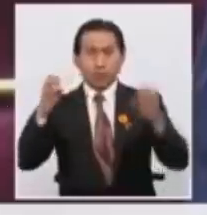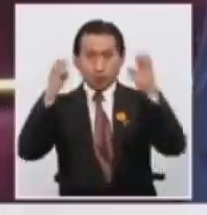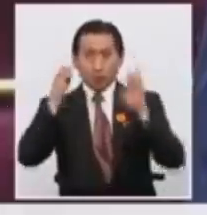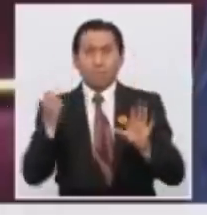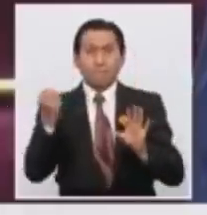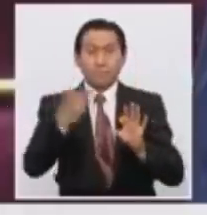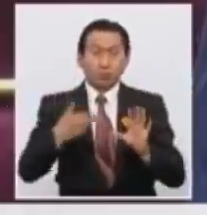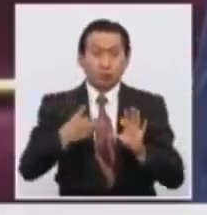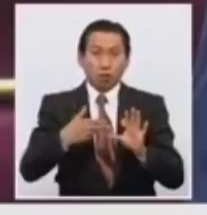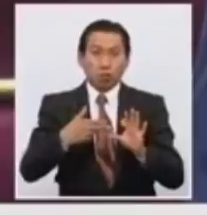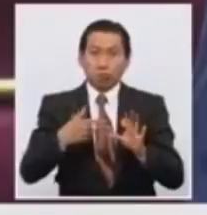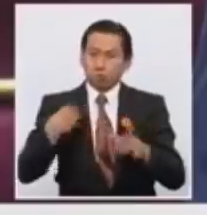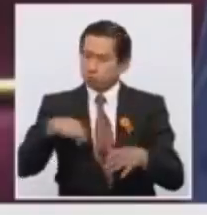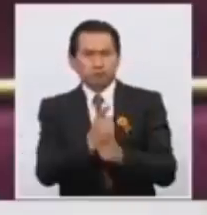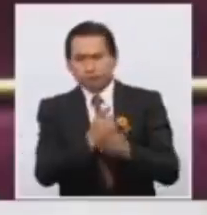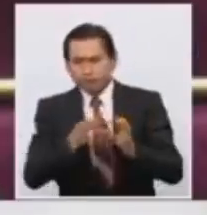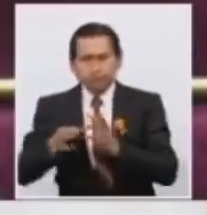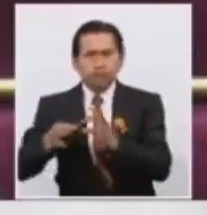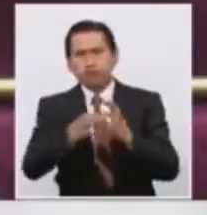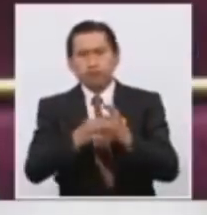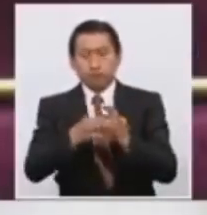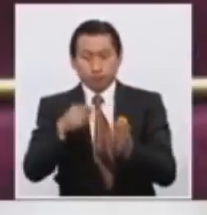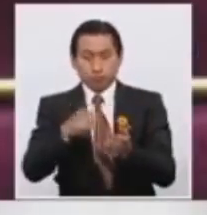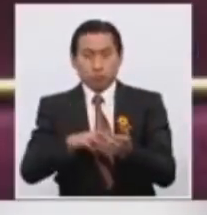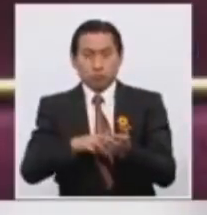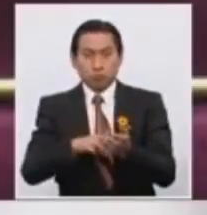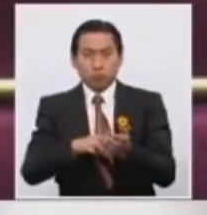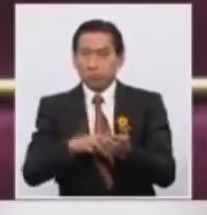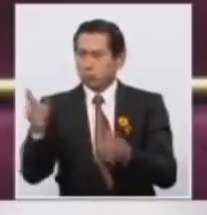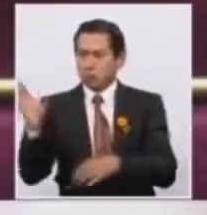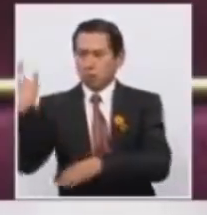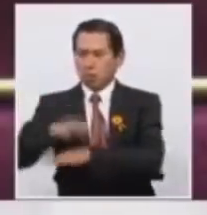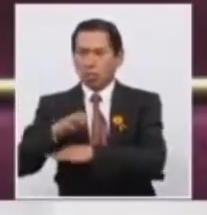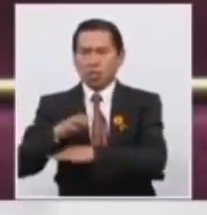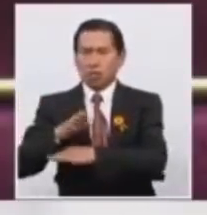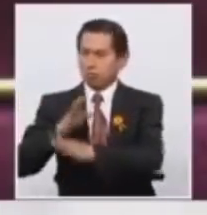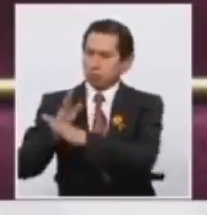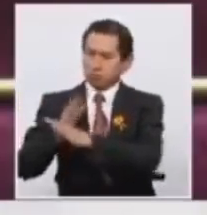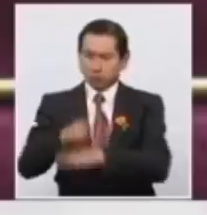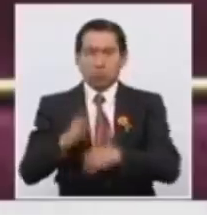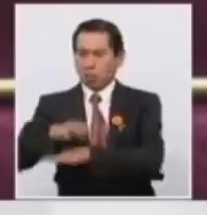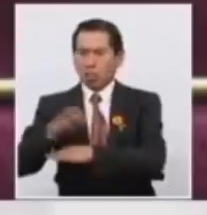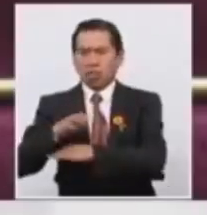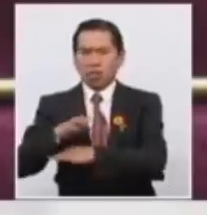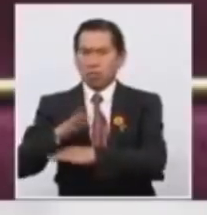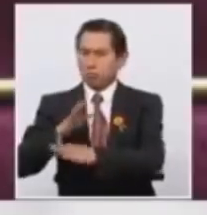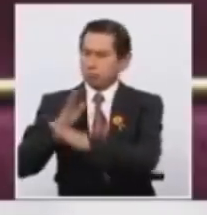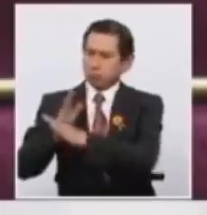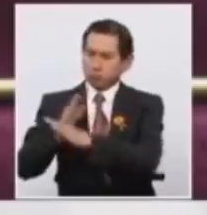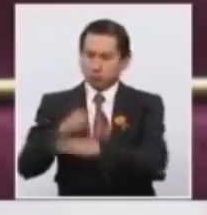y así lo seguiremos haciendo desde la dictadura que abusa hacia la república que libera